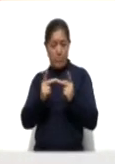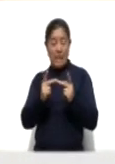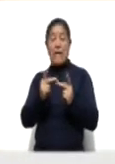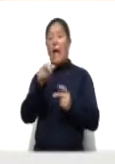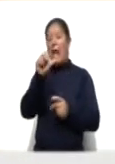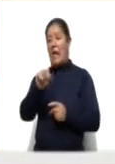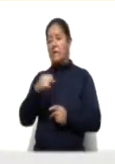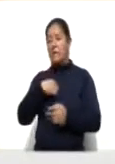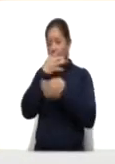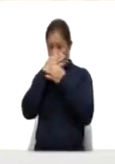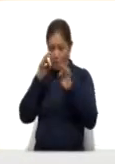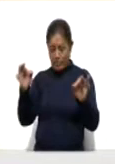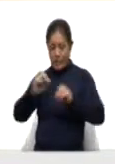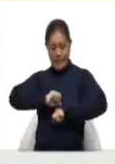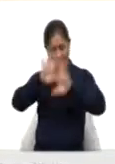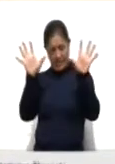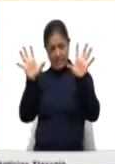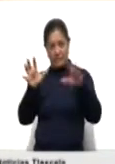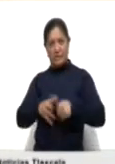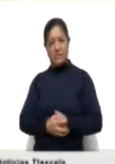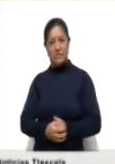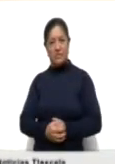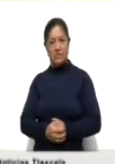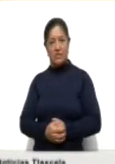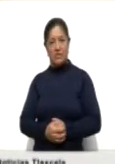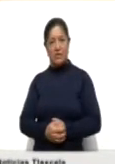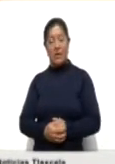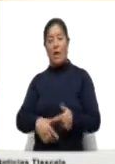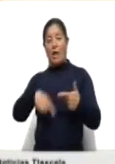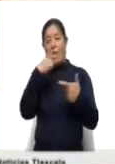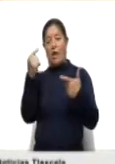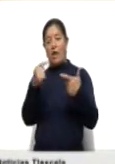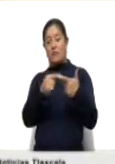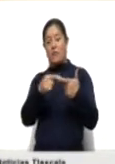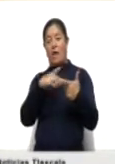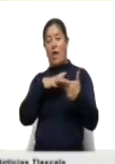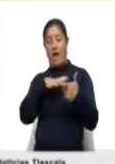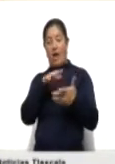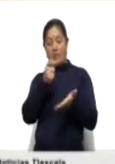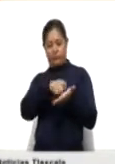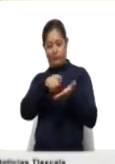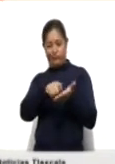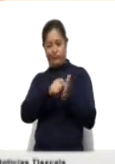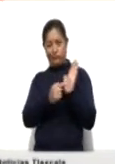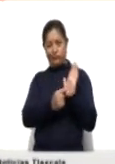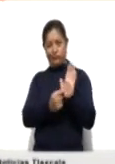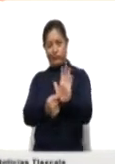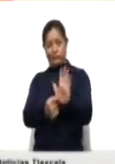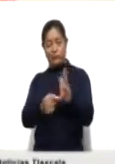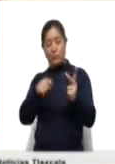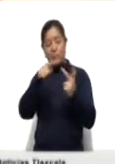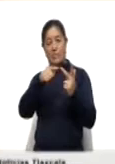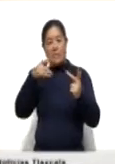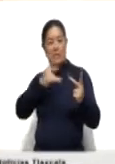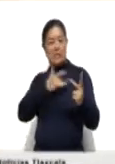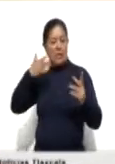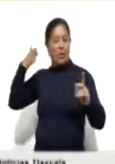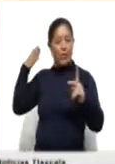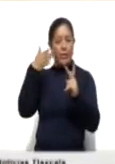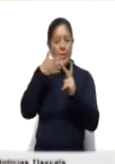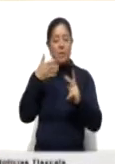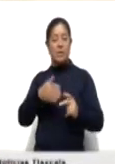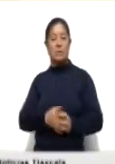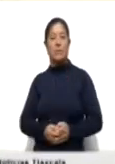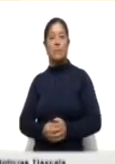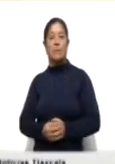fomentamos transparencia, rendición de cuentas, cumplimiento de objetivos, todo